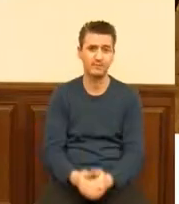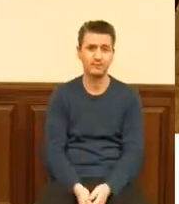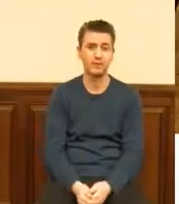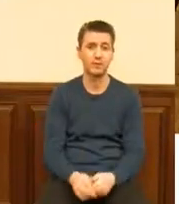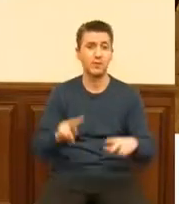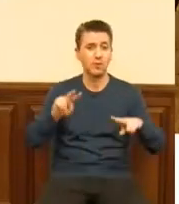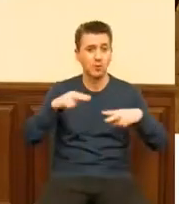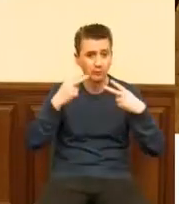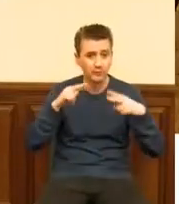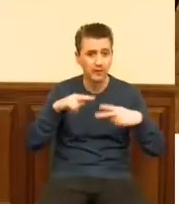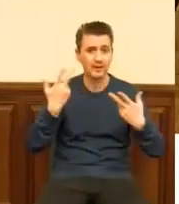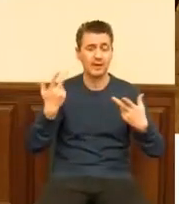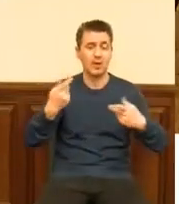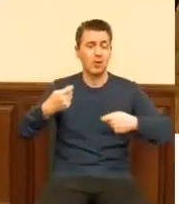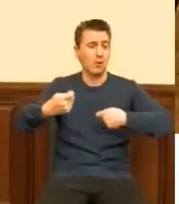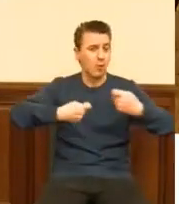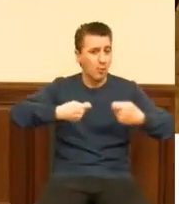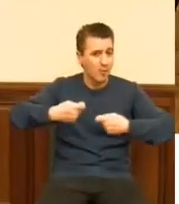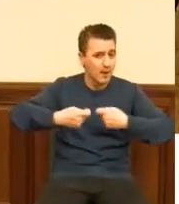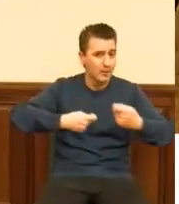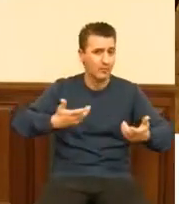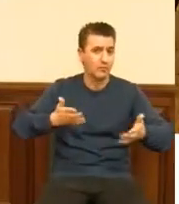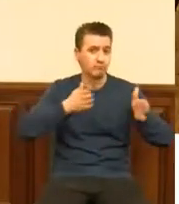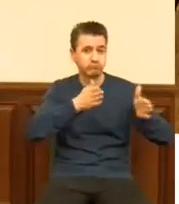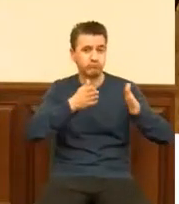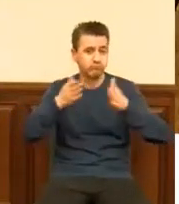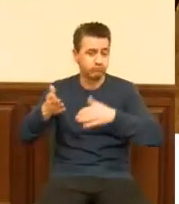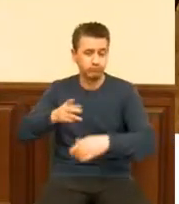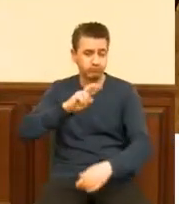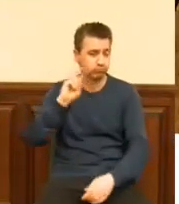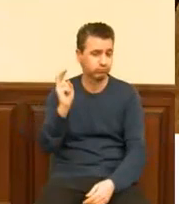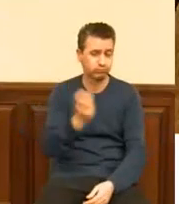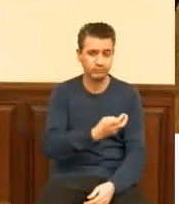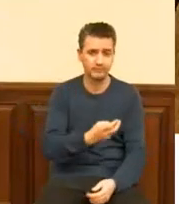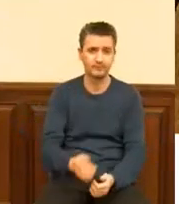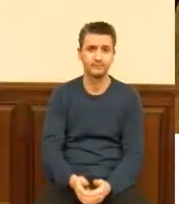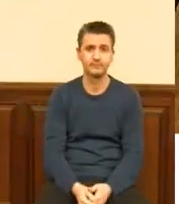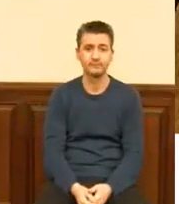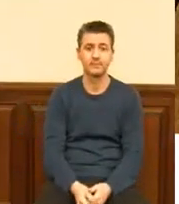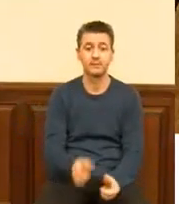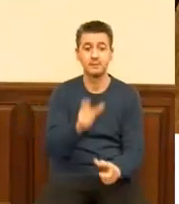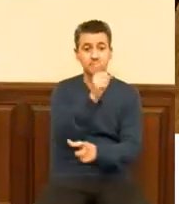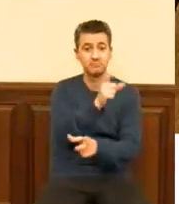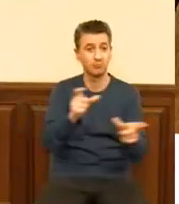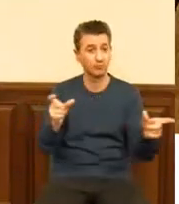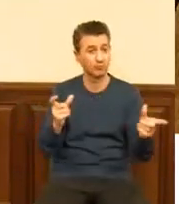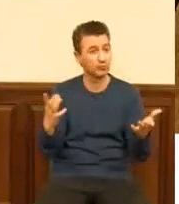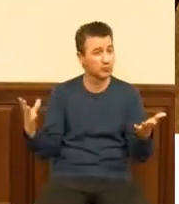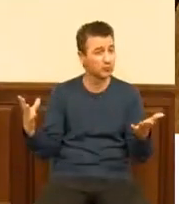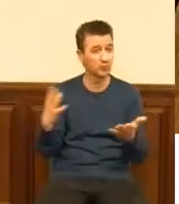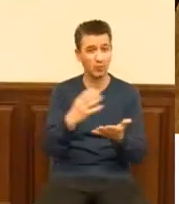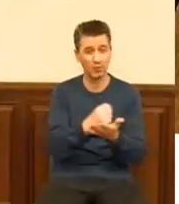hostelería, comercio, y yo creo que todas estas personas